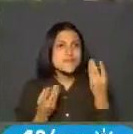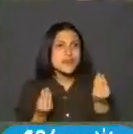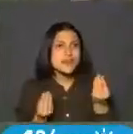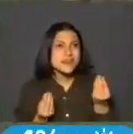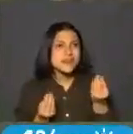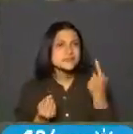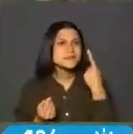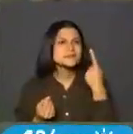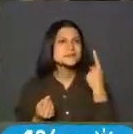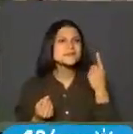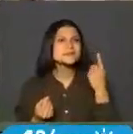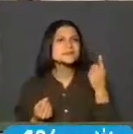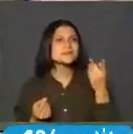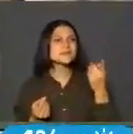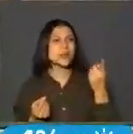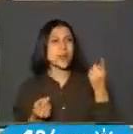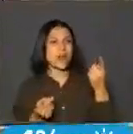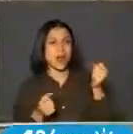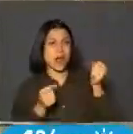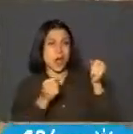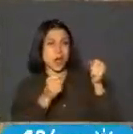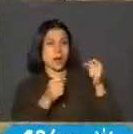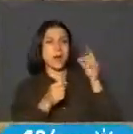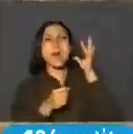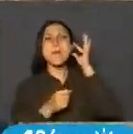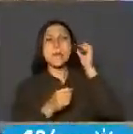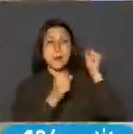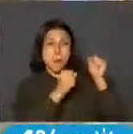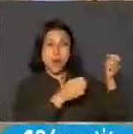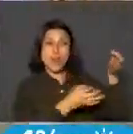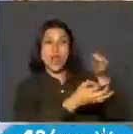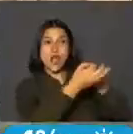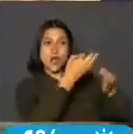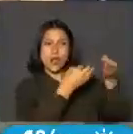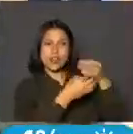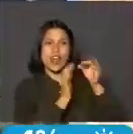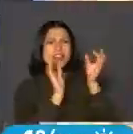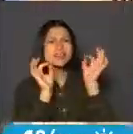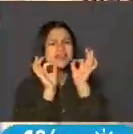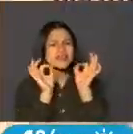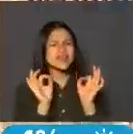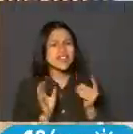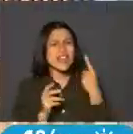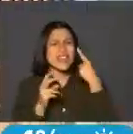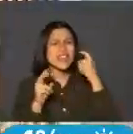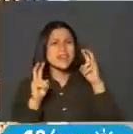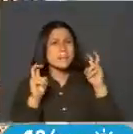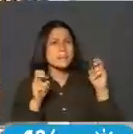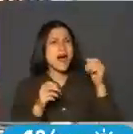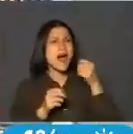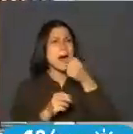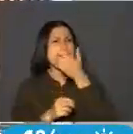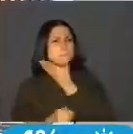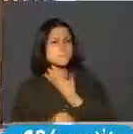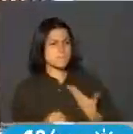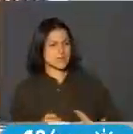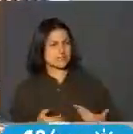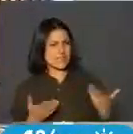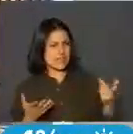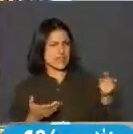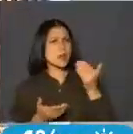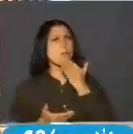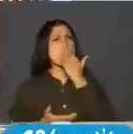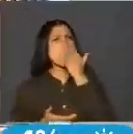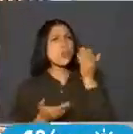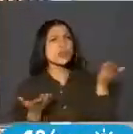Beatriz, Apud, ¿tú nos puedes contar más detalles y también de las últimas horas del presidente ahí en Punta Arenas? Porque